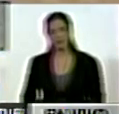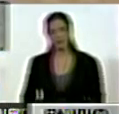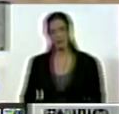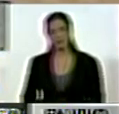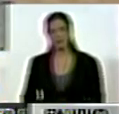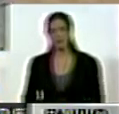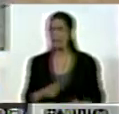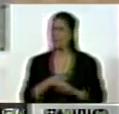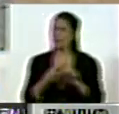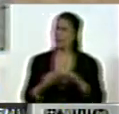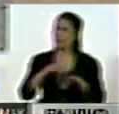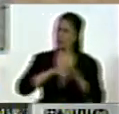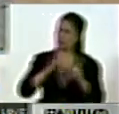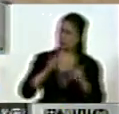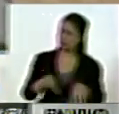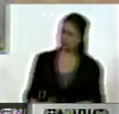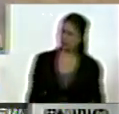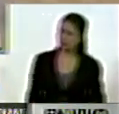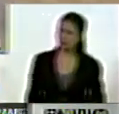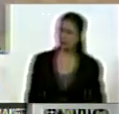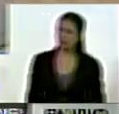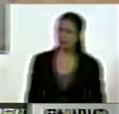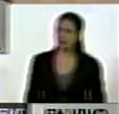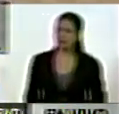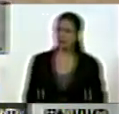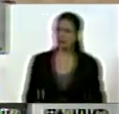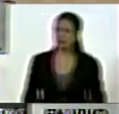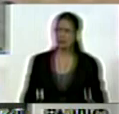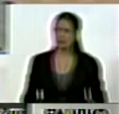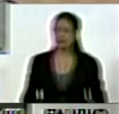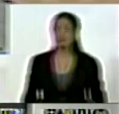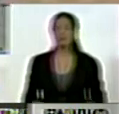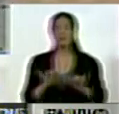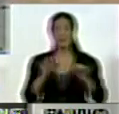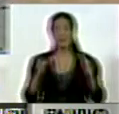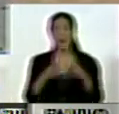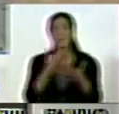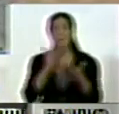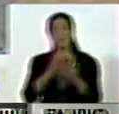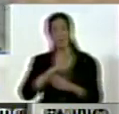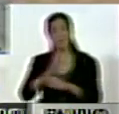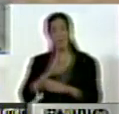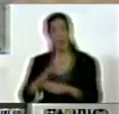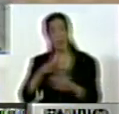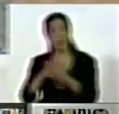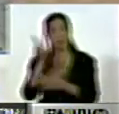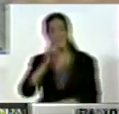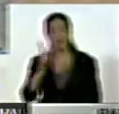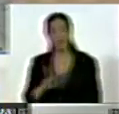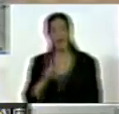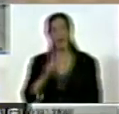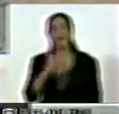Pero más curioso aún, que en esa sesión que se piden sanciones contra Venezuela, 3 días más tarde